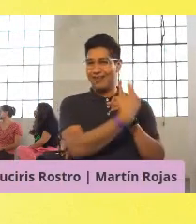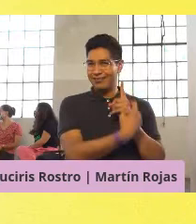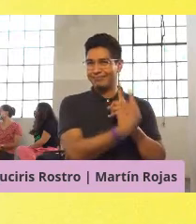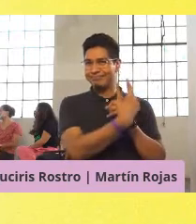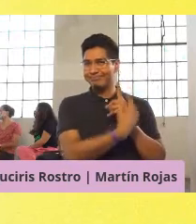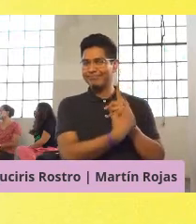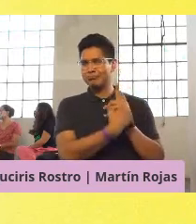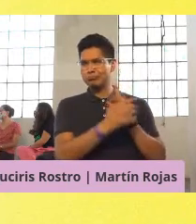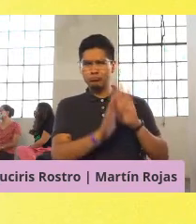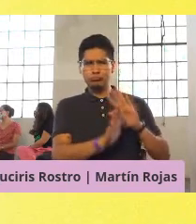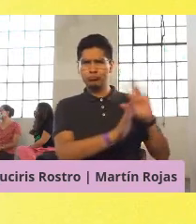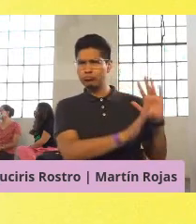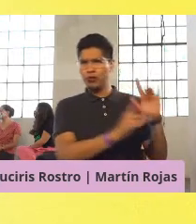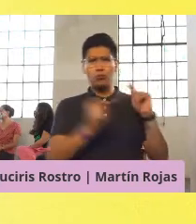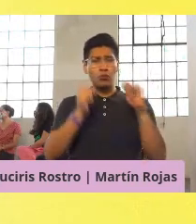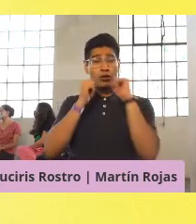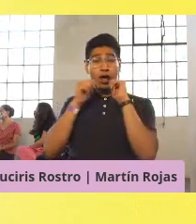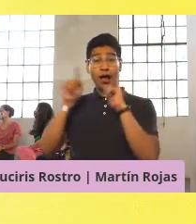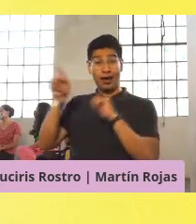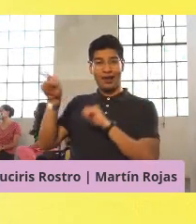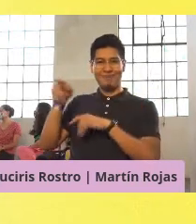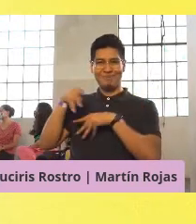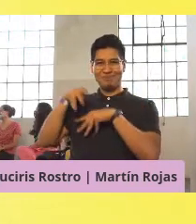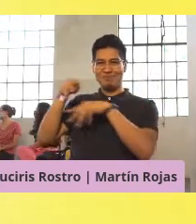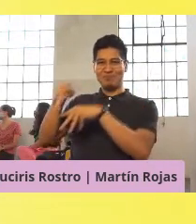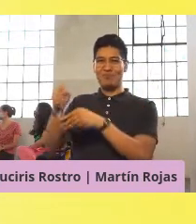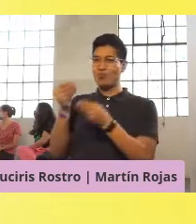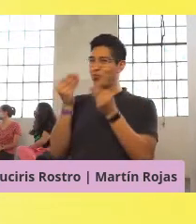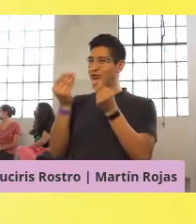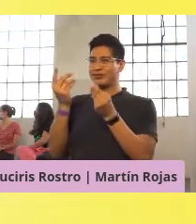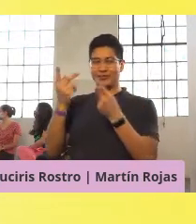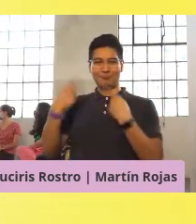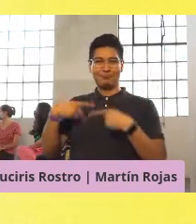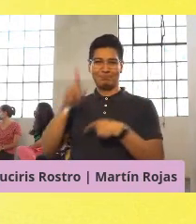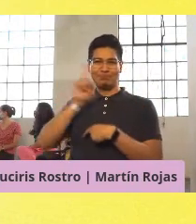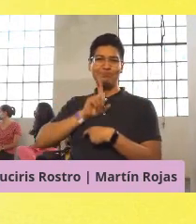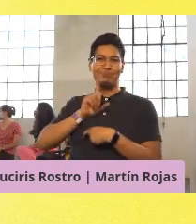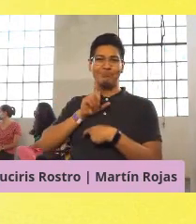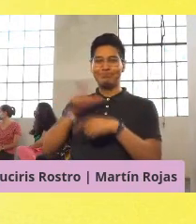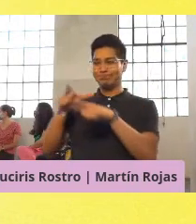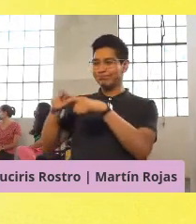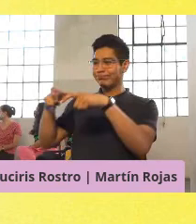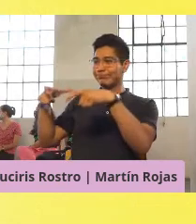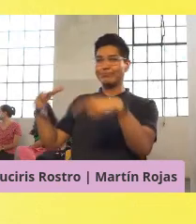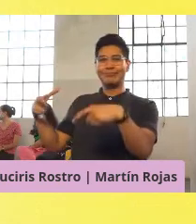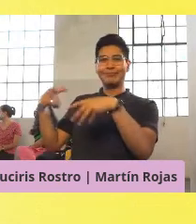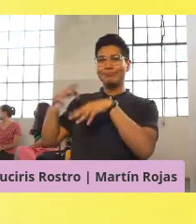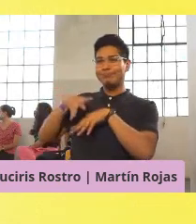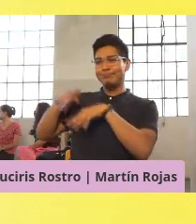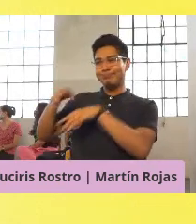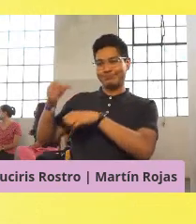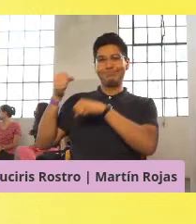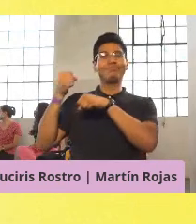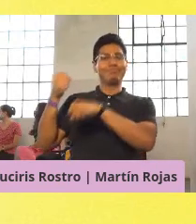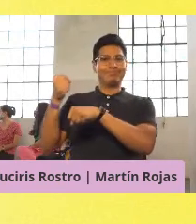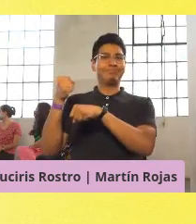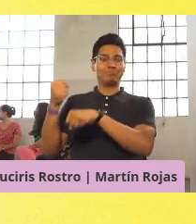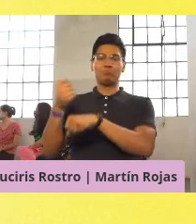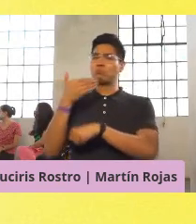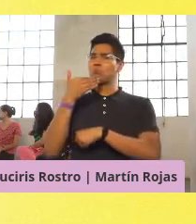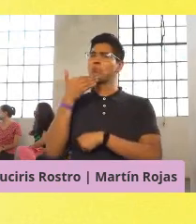después vimos que fuimos uno de los contingentes más nutridos. Entonces, fue como bien padre sabernos que ya éramos cada vez más